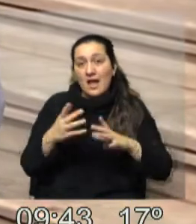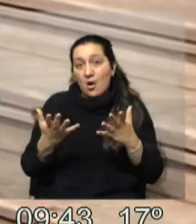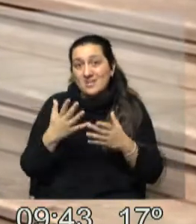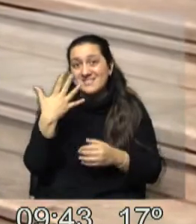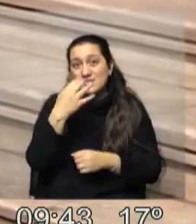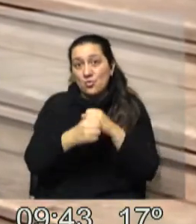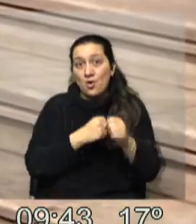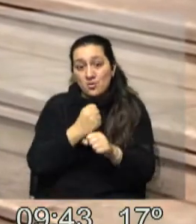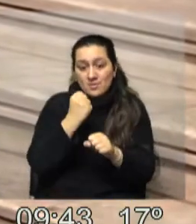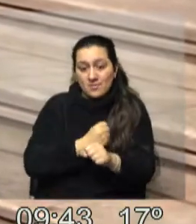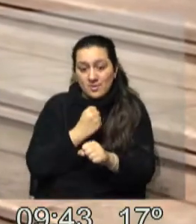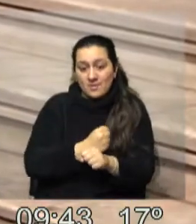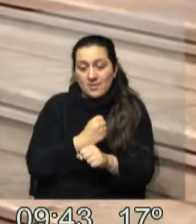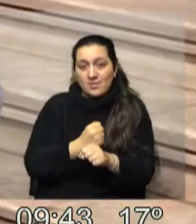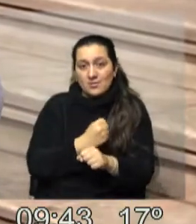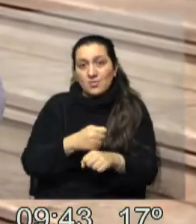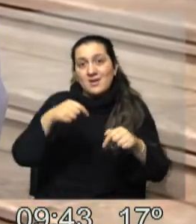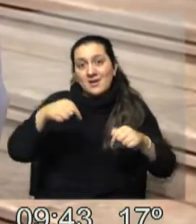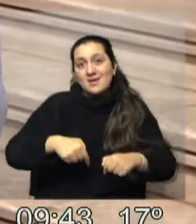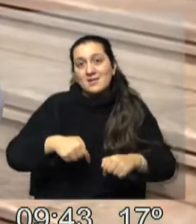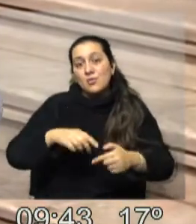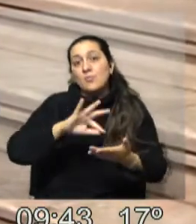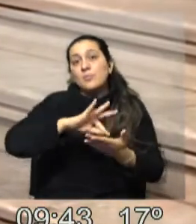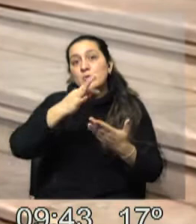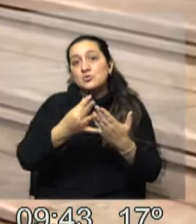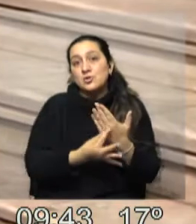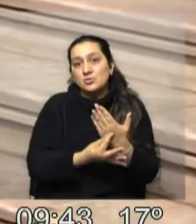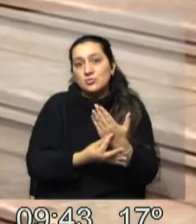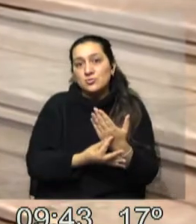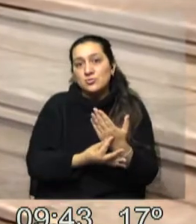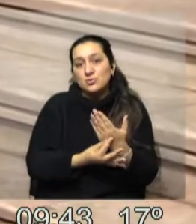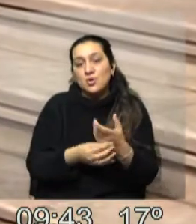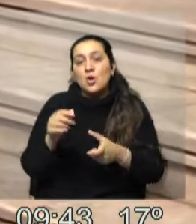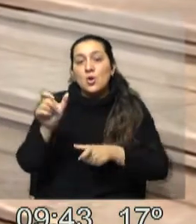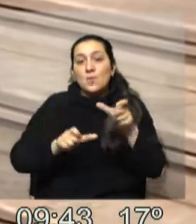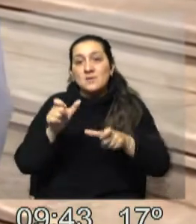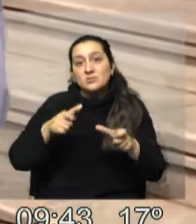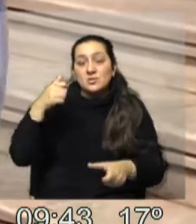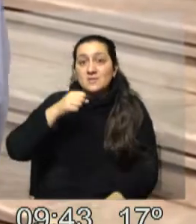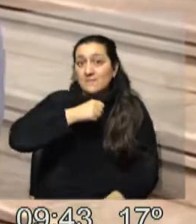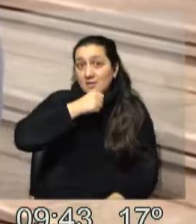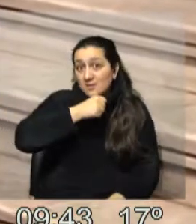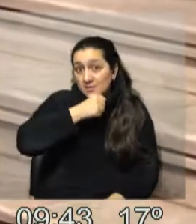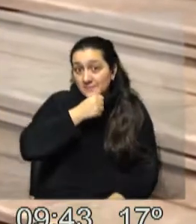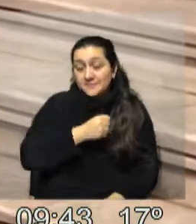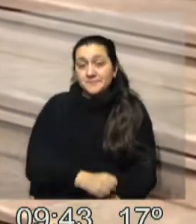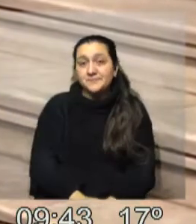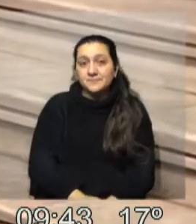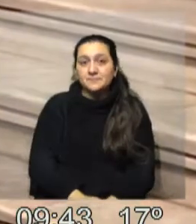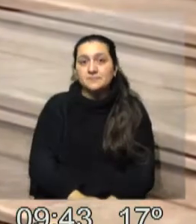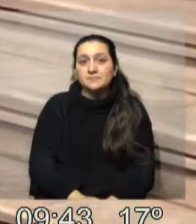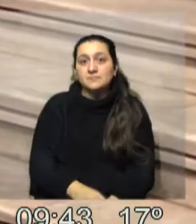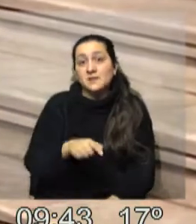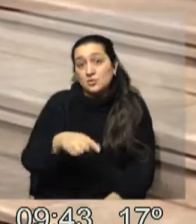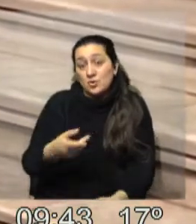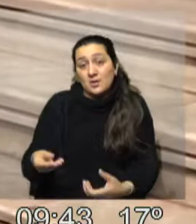trabajando en este tipo de proyectos con población envejecida, o el envejecimiento en sí mismo, que es parte del ciclo